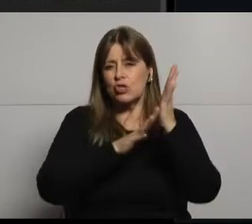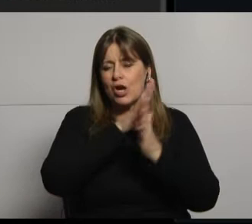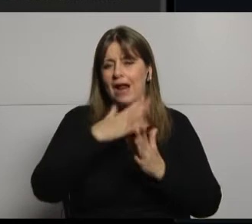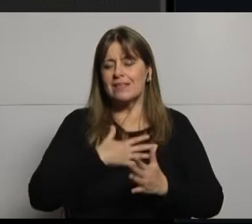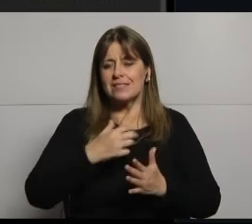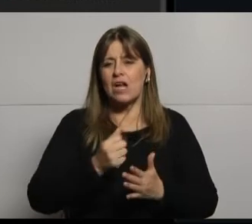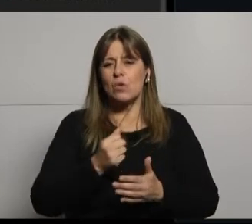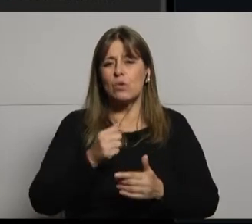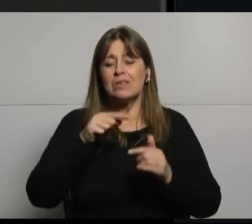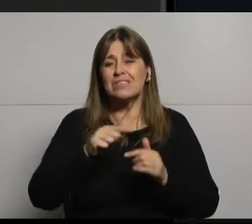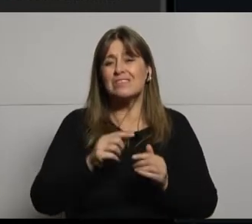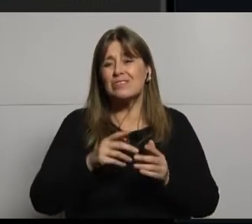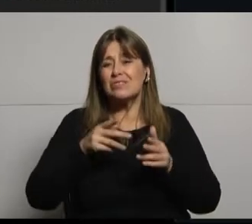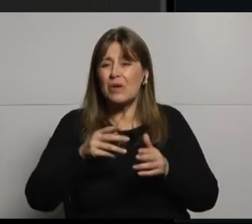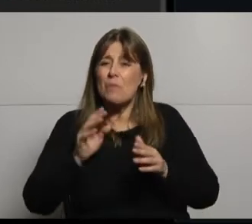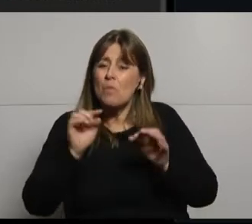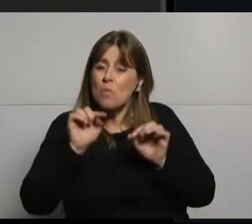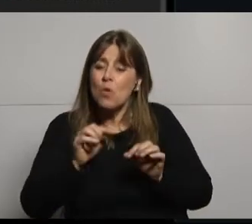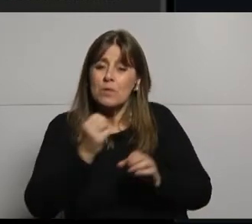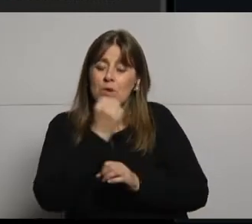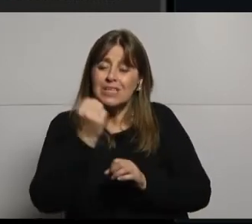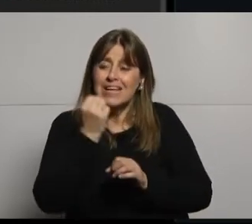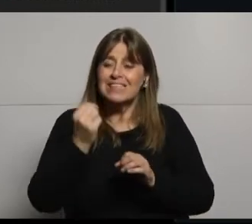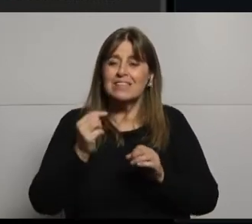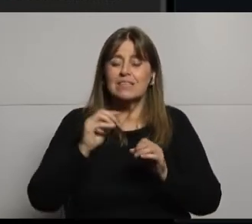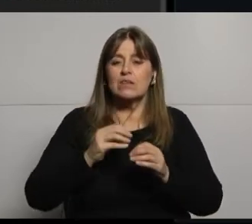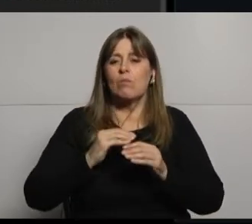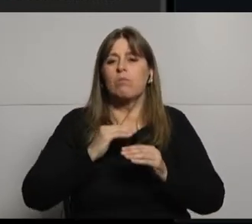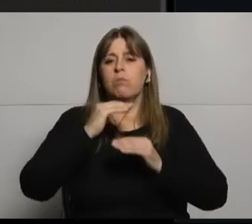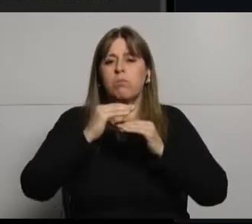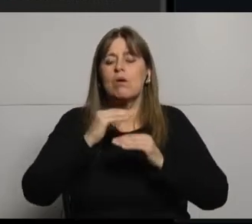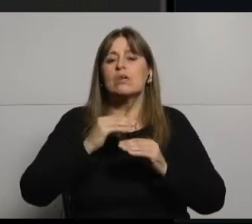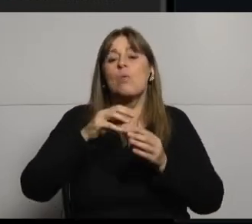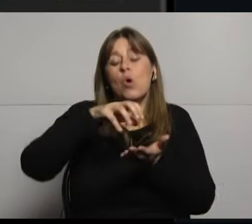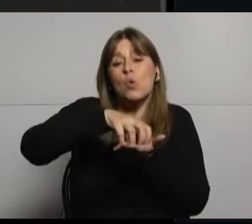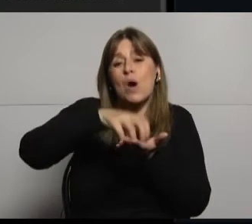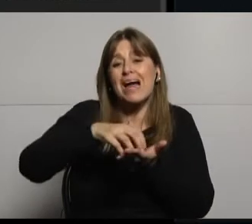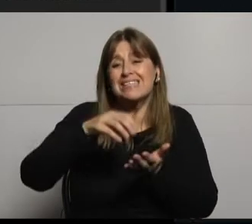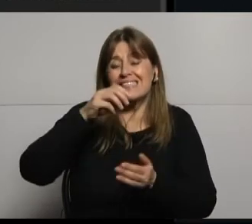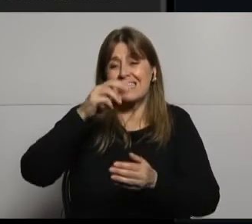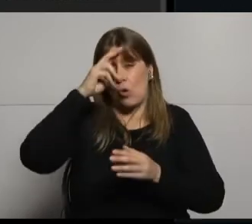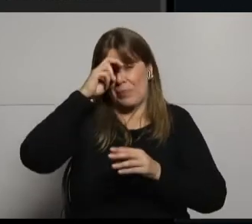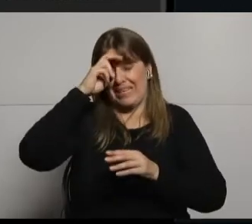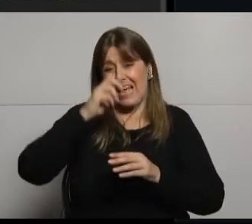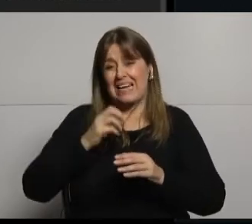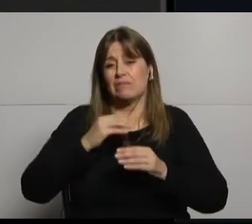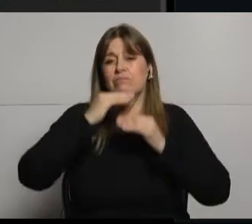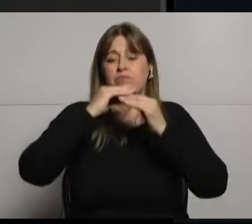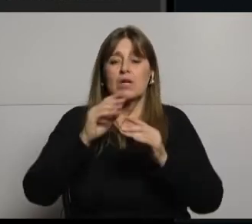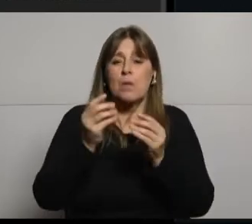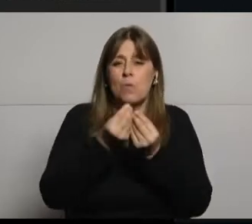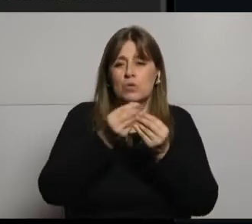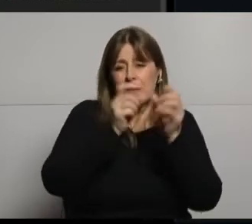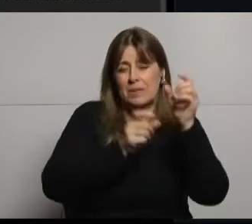Uno de los aspectos clave y que preocupaba al principio era el desborde de los centros de salud, sobre todo el desborde de los centros